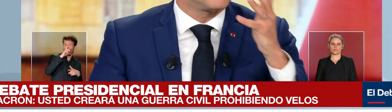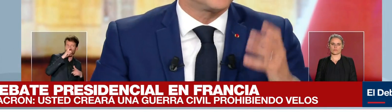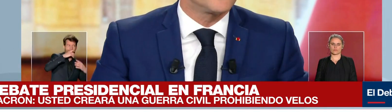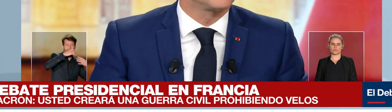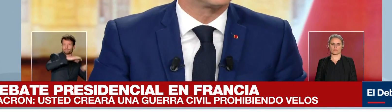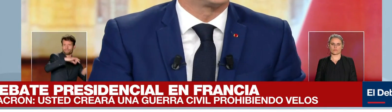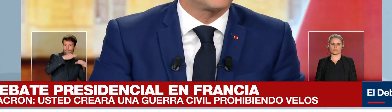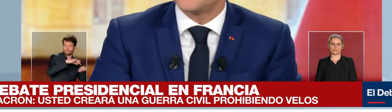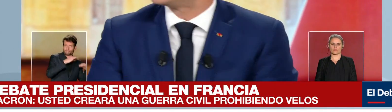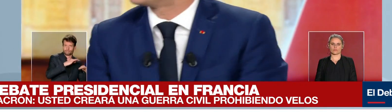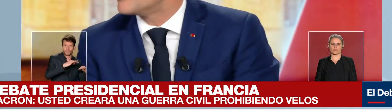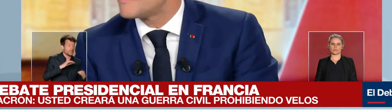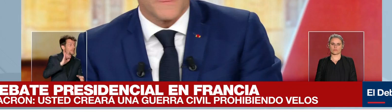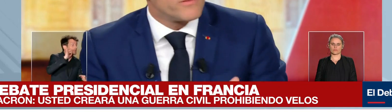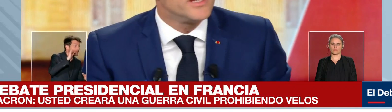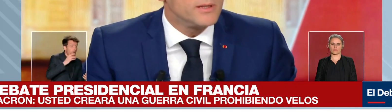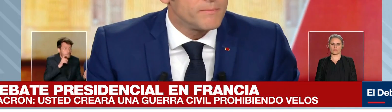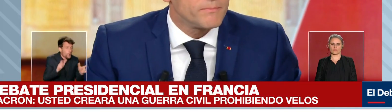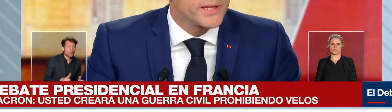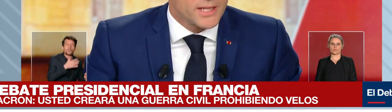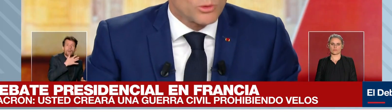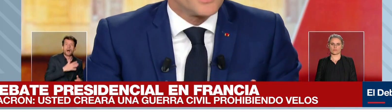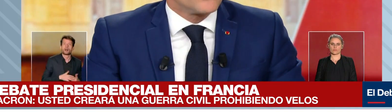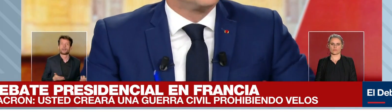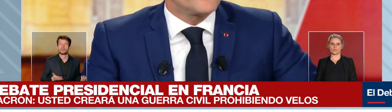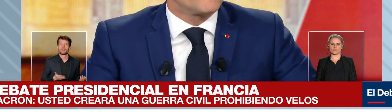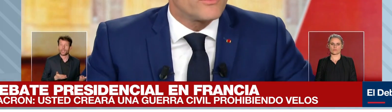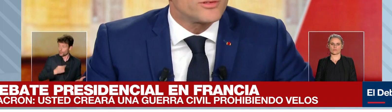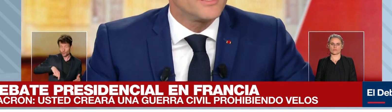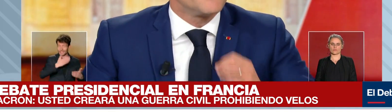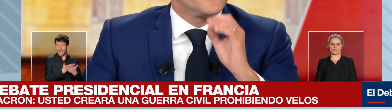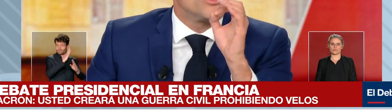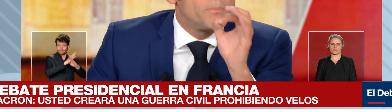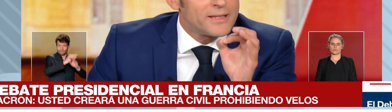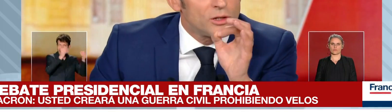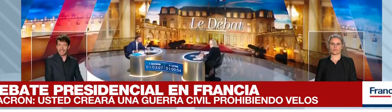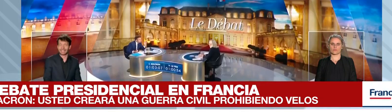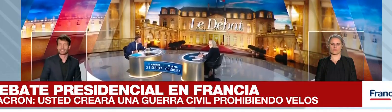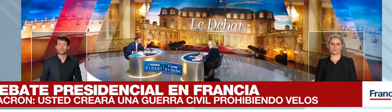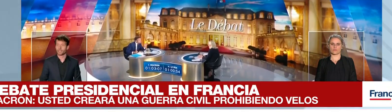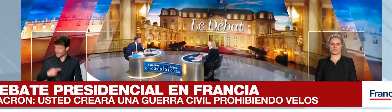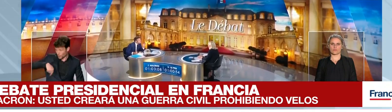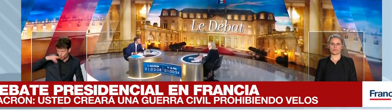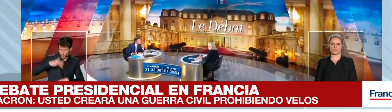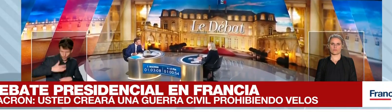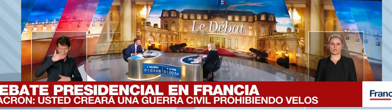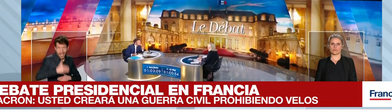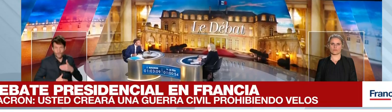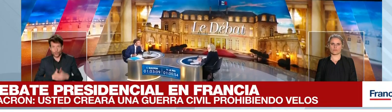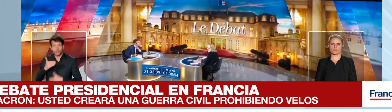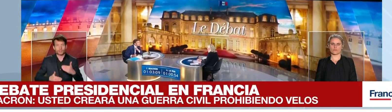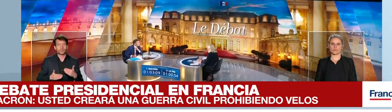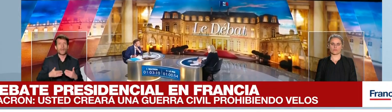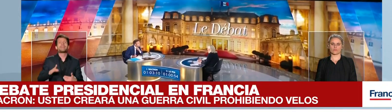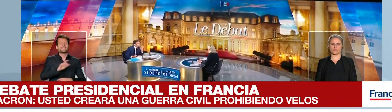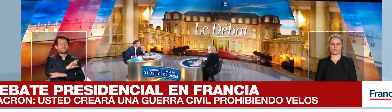Le pusimos fin a ese sistema. Eso se acabó. Entonces, avanzamos, pero combatiendo contra